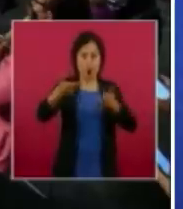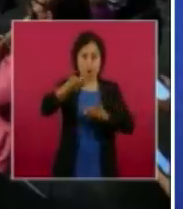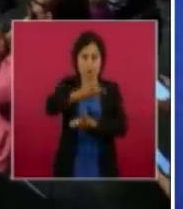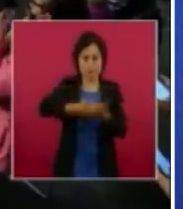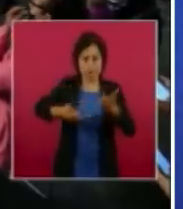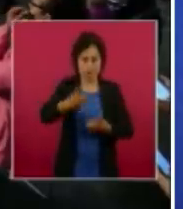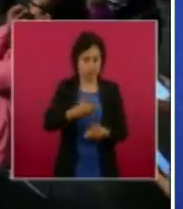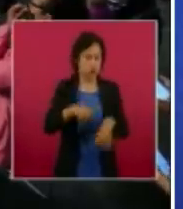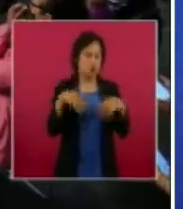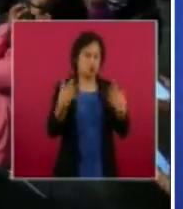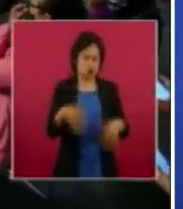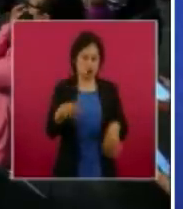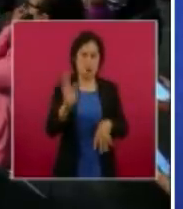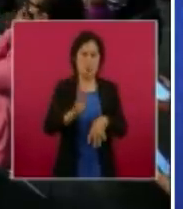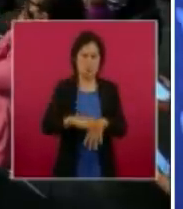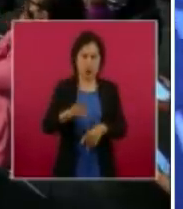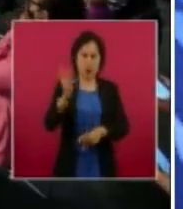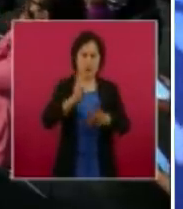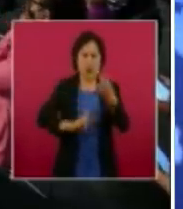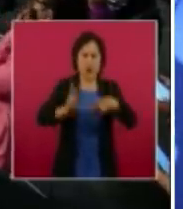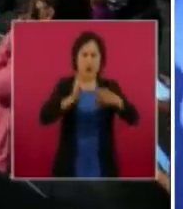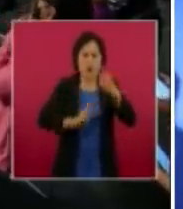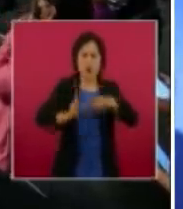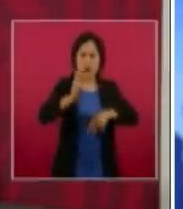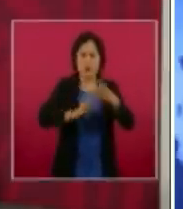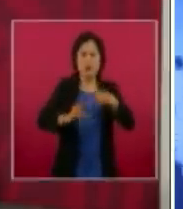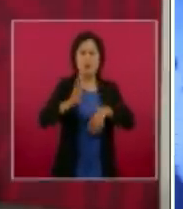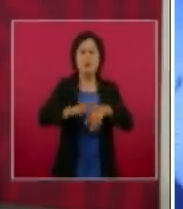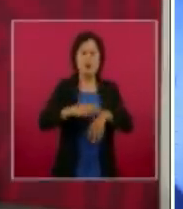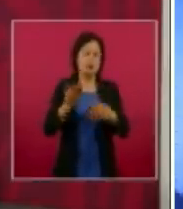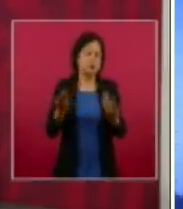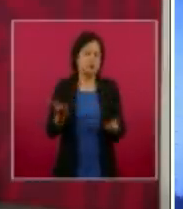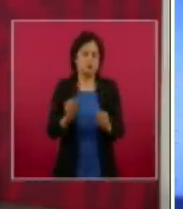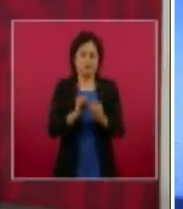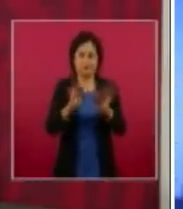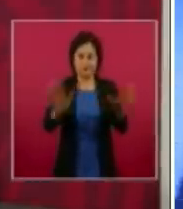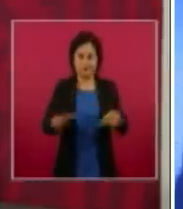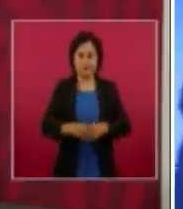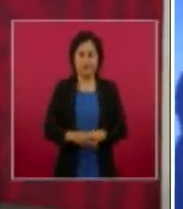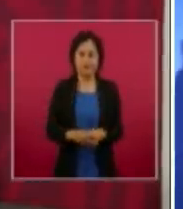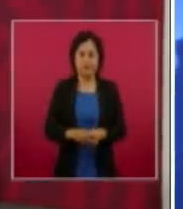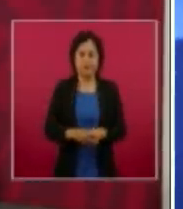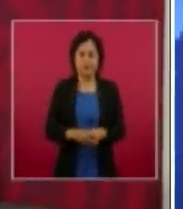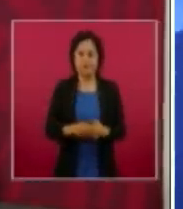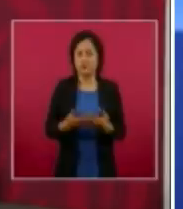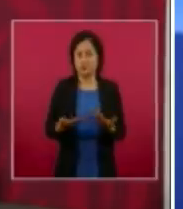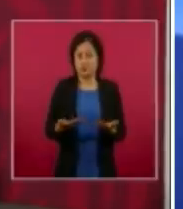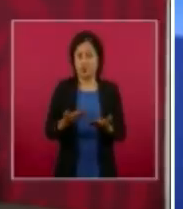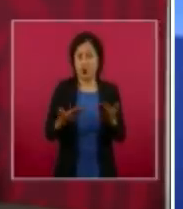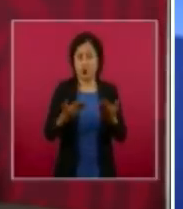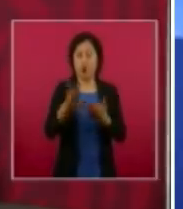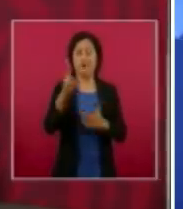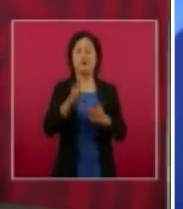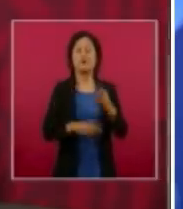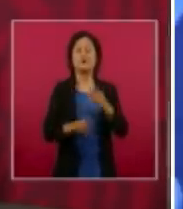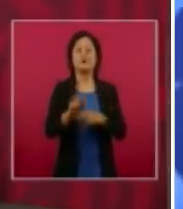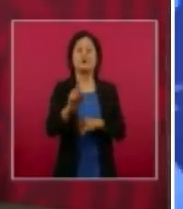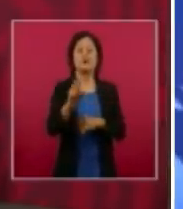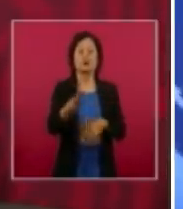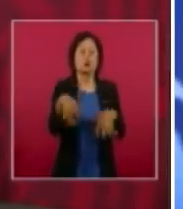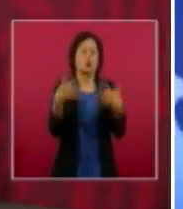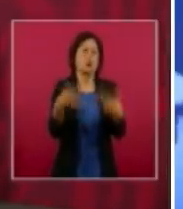8 de junio. Y ahí van simplemente, es un protocolo,